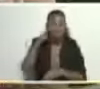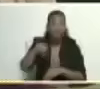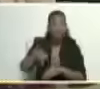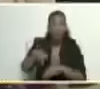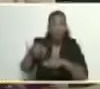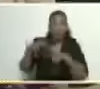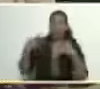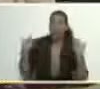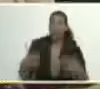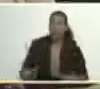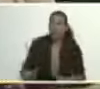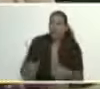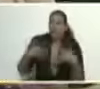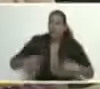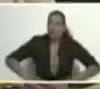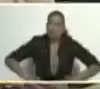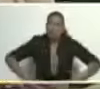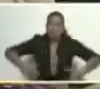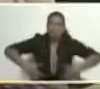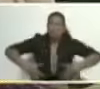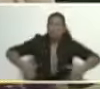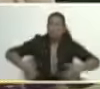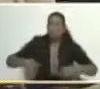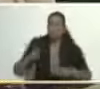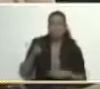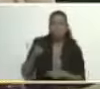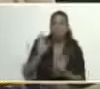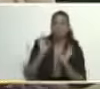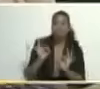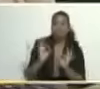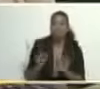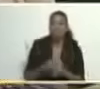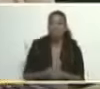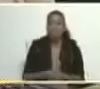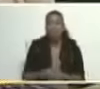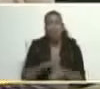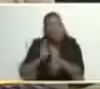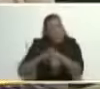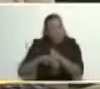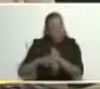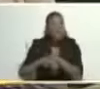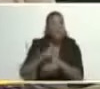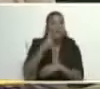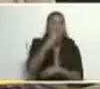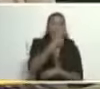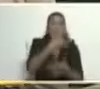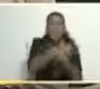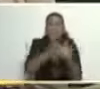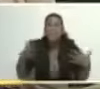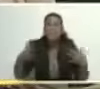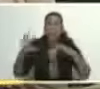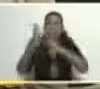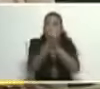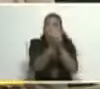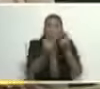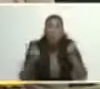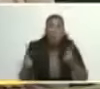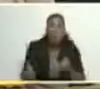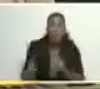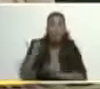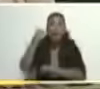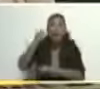sección inmensa. 200 miles exclusive debido a las 200 millas de zonas económicas